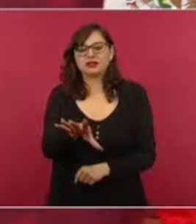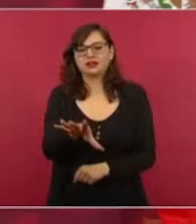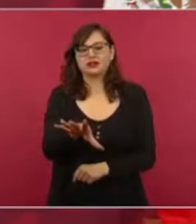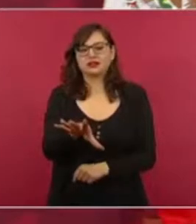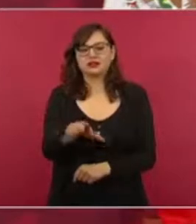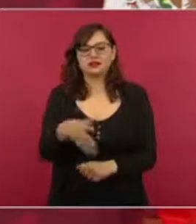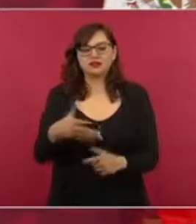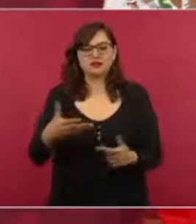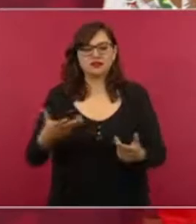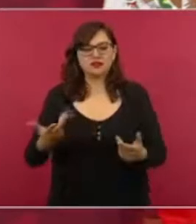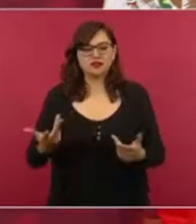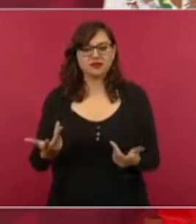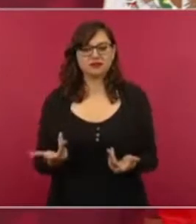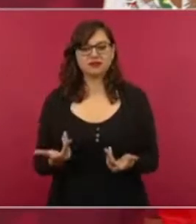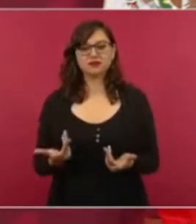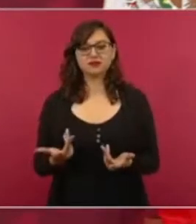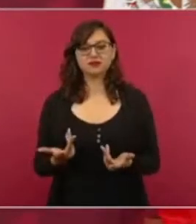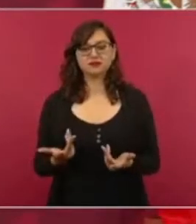presenta